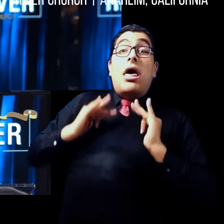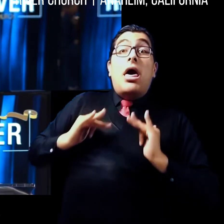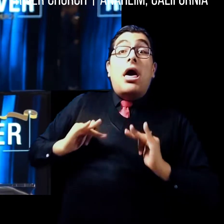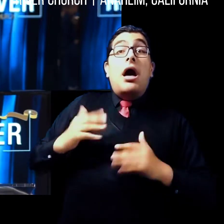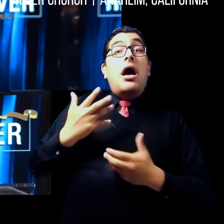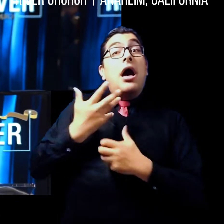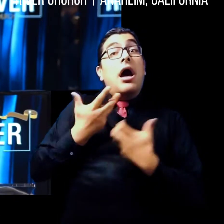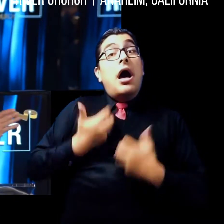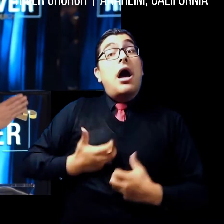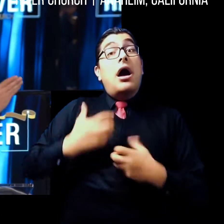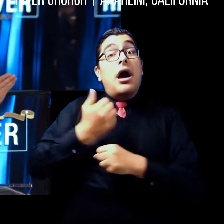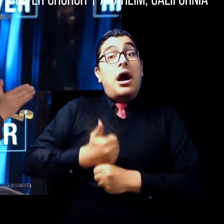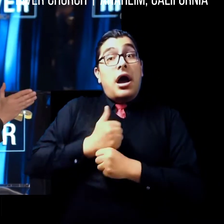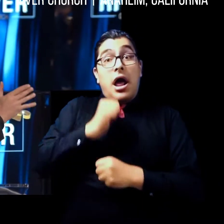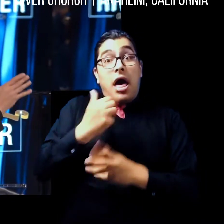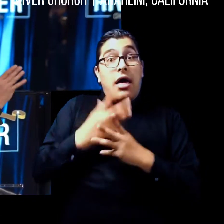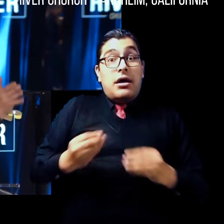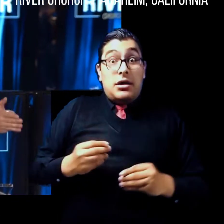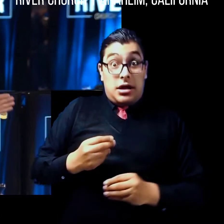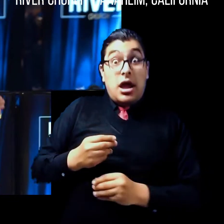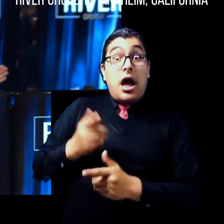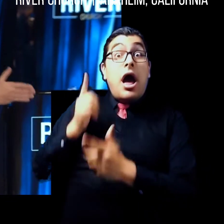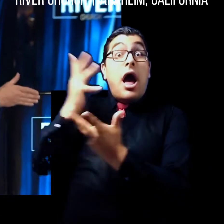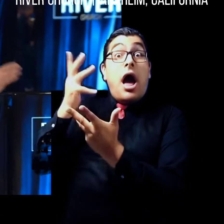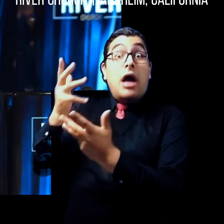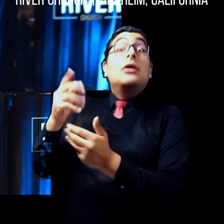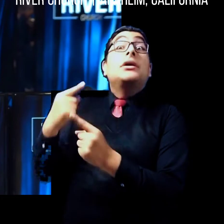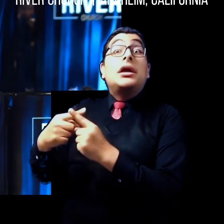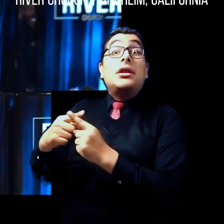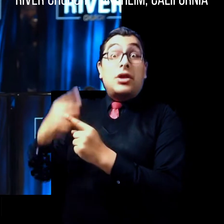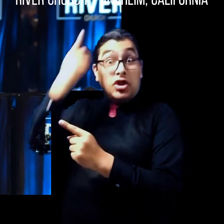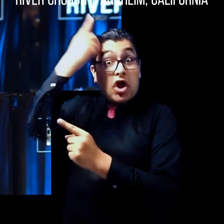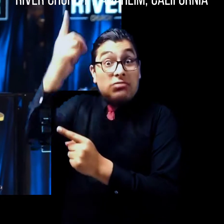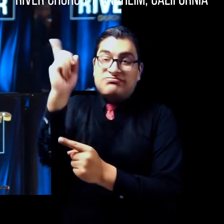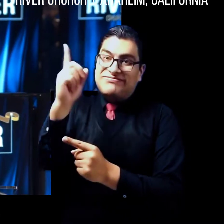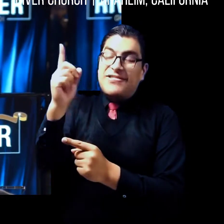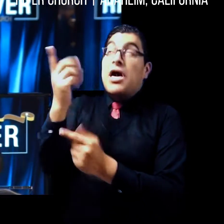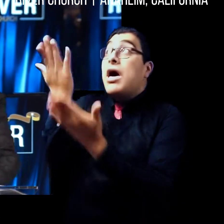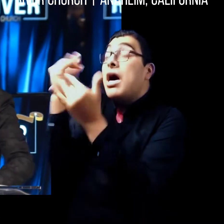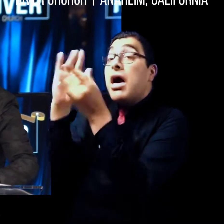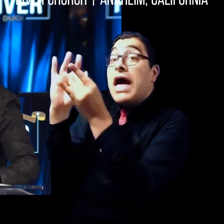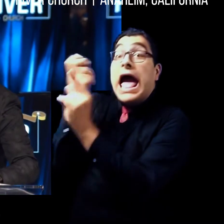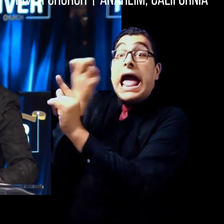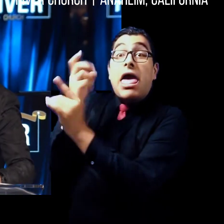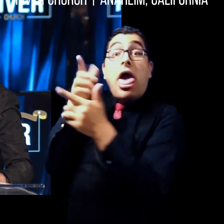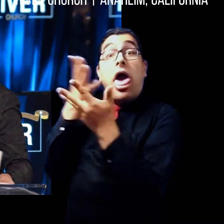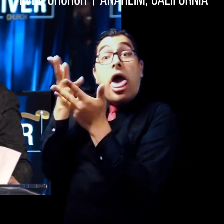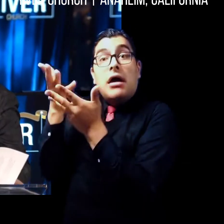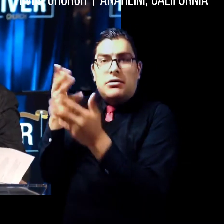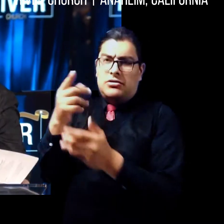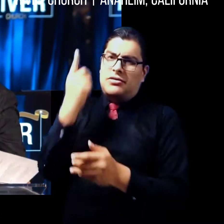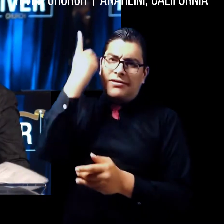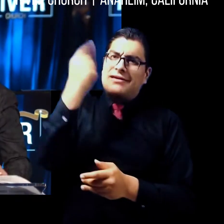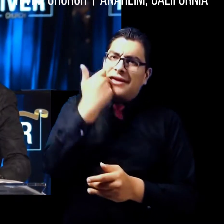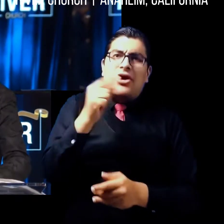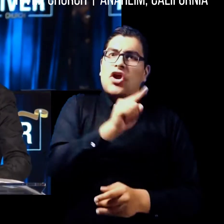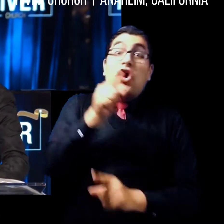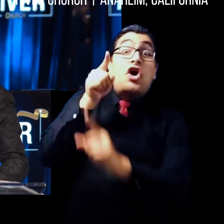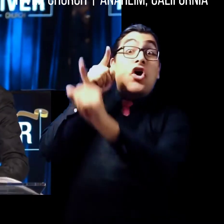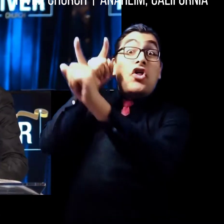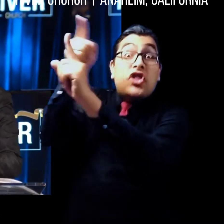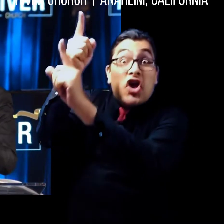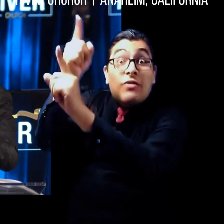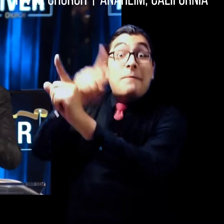aliviaría tu dolor, tu esperanza no está en Dios, tu esperanza está en la explicación. Y Dios quiere que Él sea